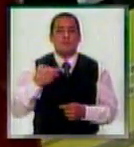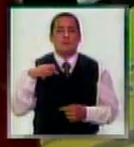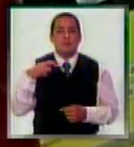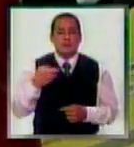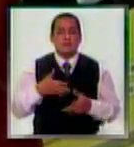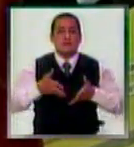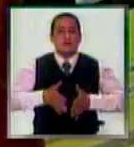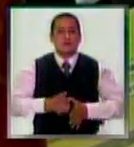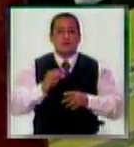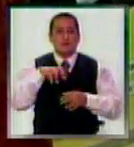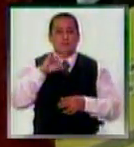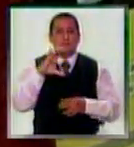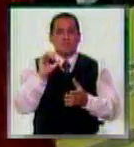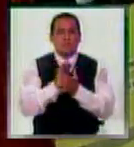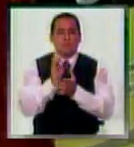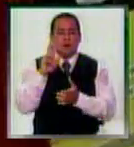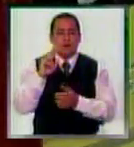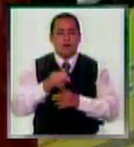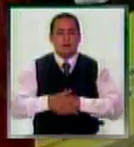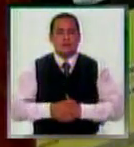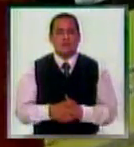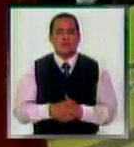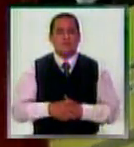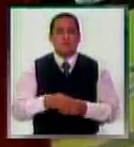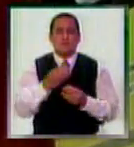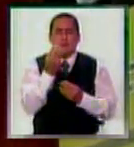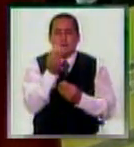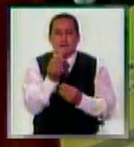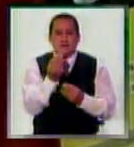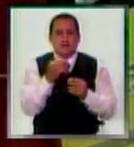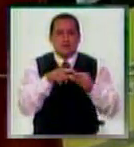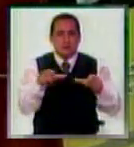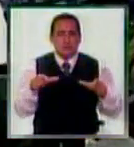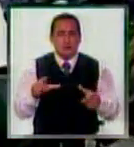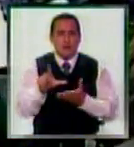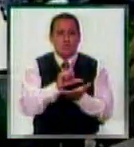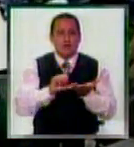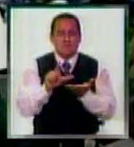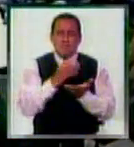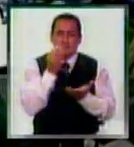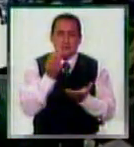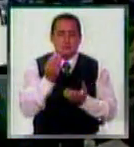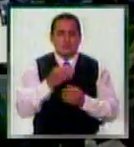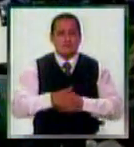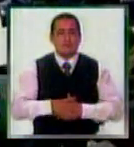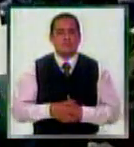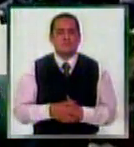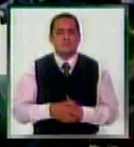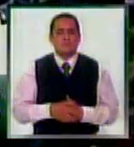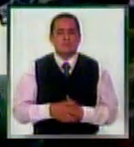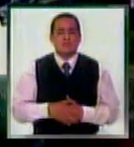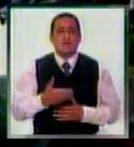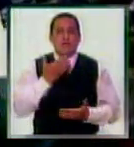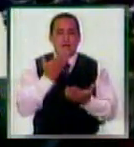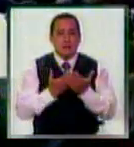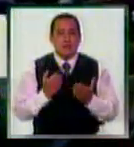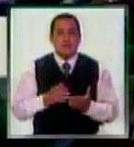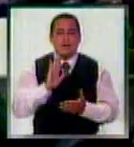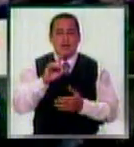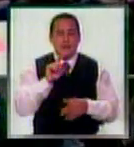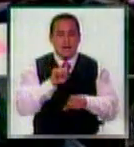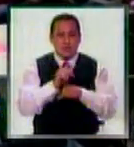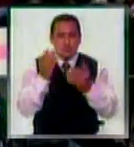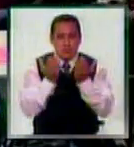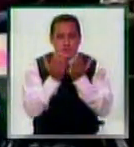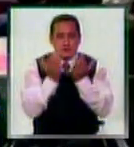de Oyolo, de la zona de Paucar del Sarasara, pueblo más chiquito que Lucanamarca, más chiquito. Y gracias a la